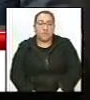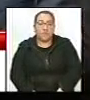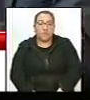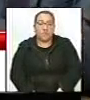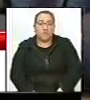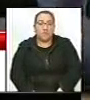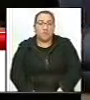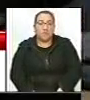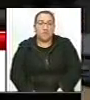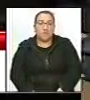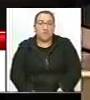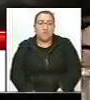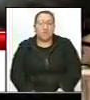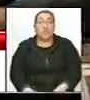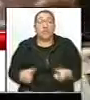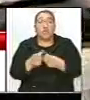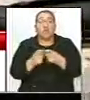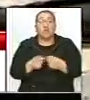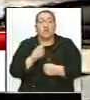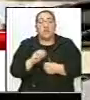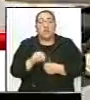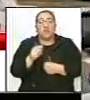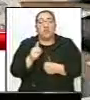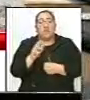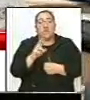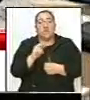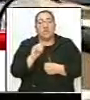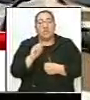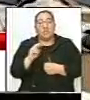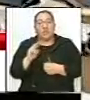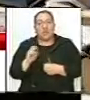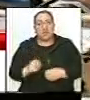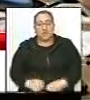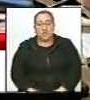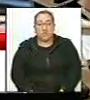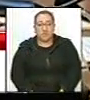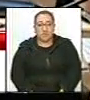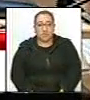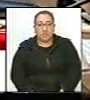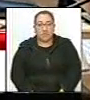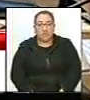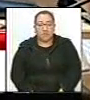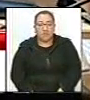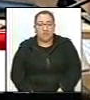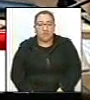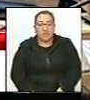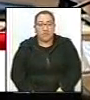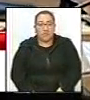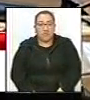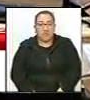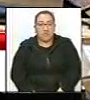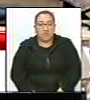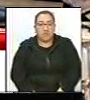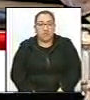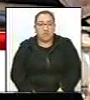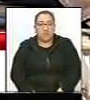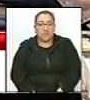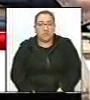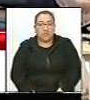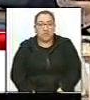Gracias, presidente. Mi saludo a los colegas congresistas, señor ministro, a los viceministros. Yo